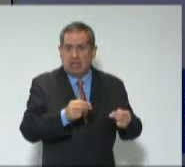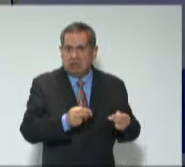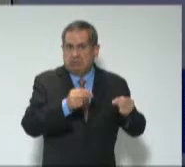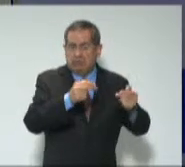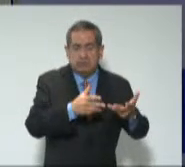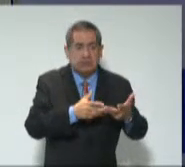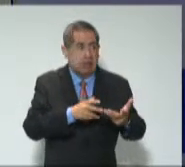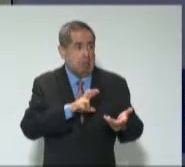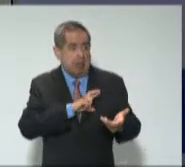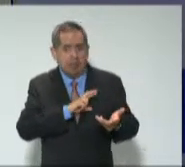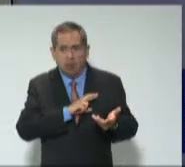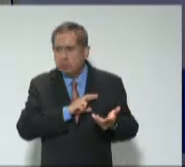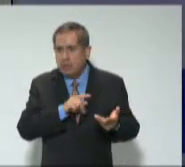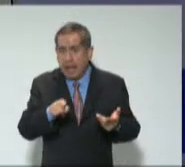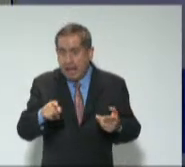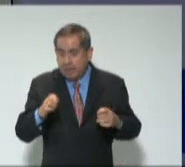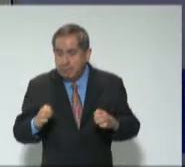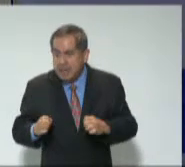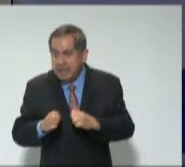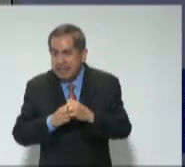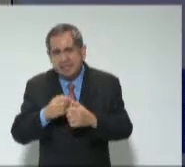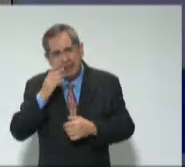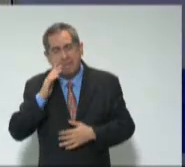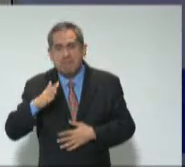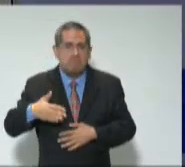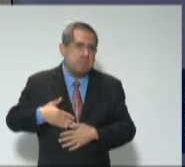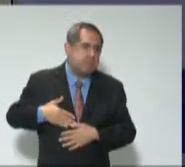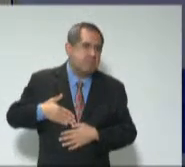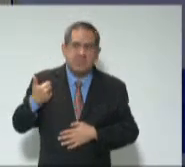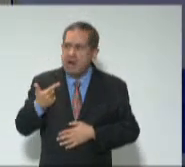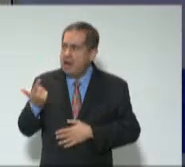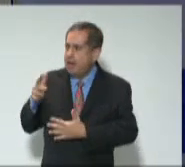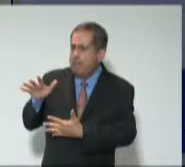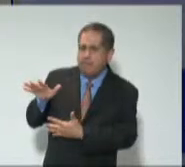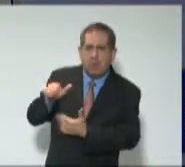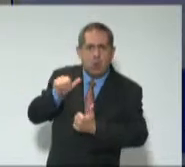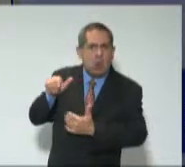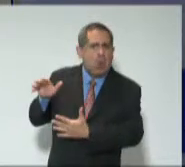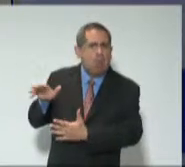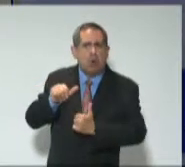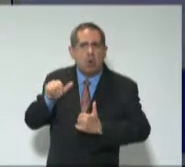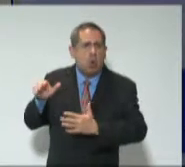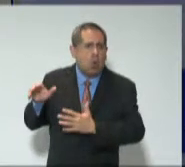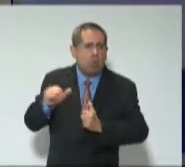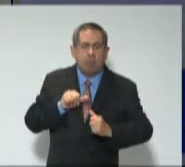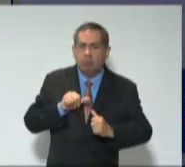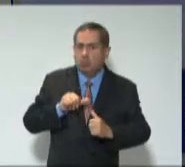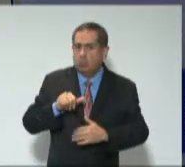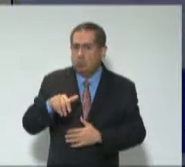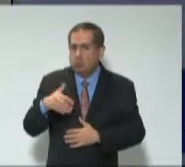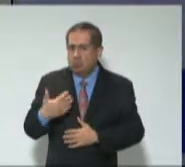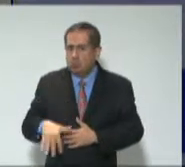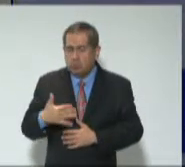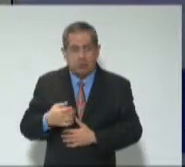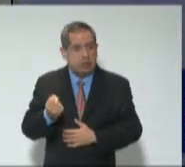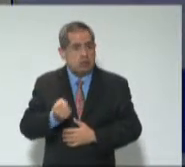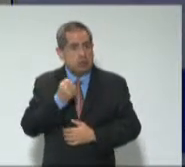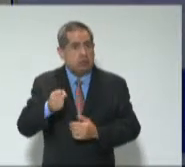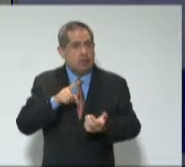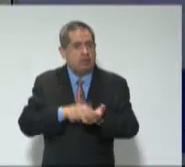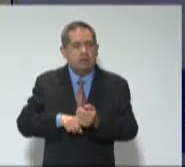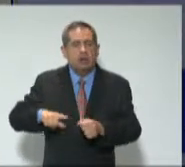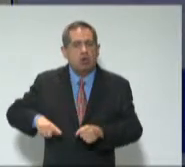privados se apropiaran cada vez más de lo público afortunadamente el gobierno de